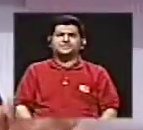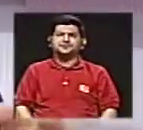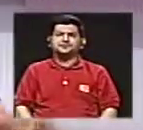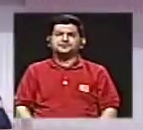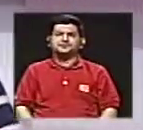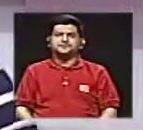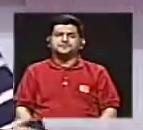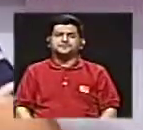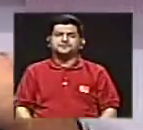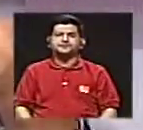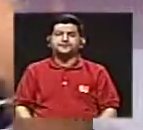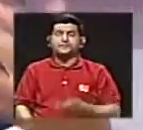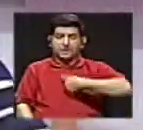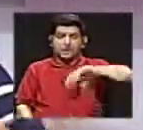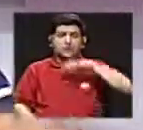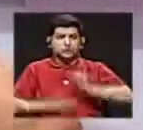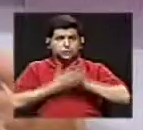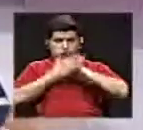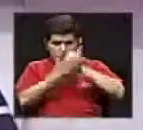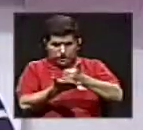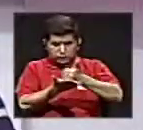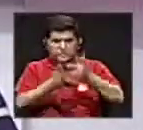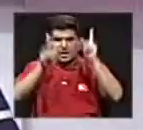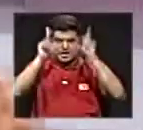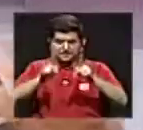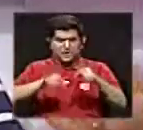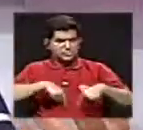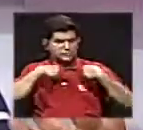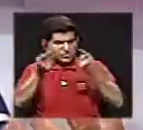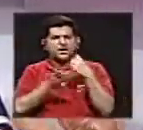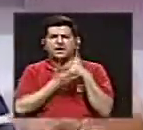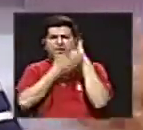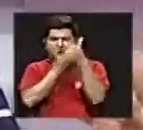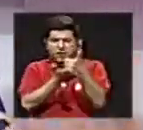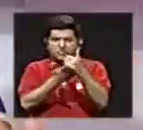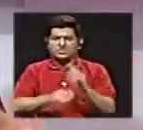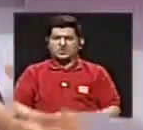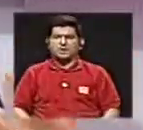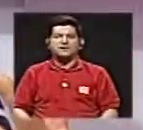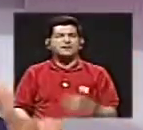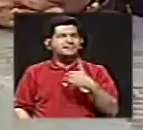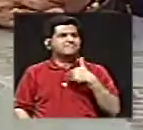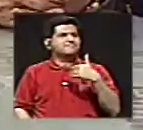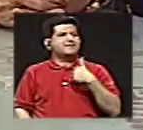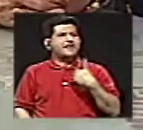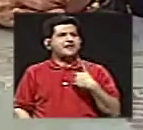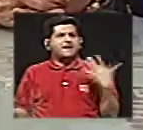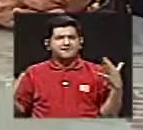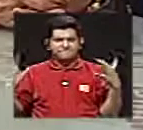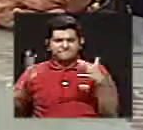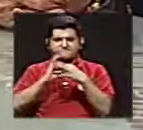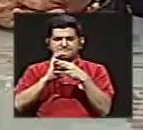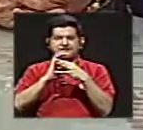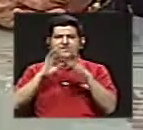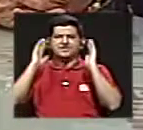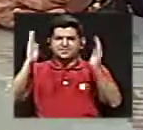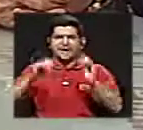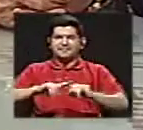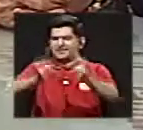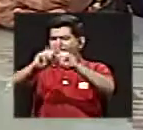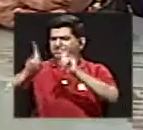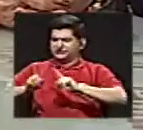Entonces, y hemos contribuido, es decir, las gentes que hemos llegado hemos contribuido y hay una armonía muy grande entre